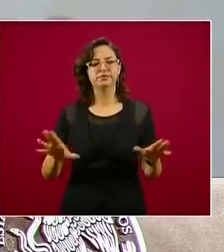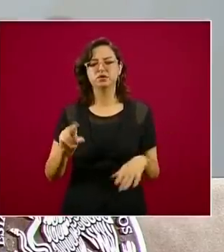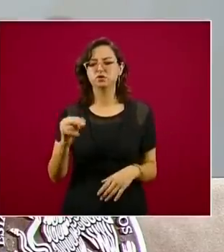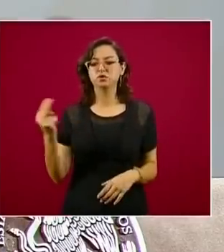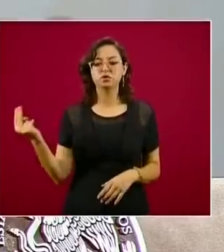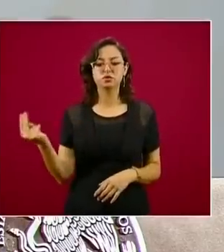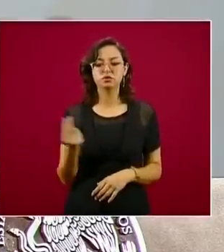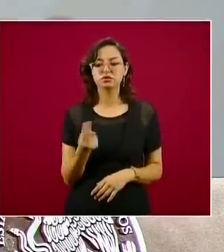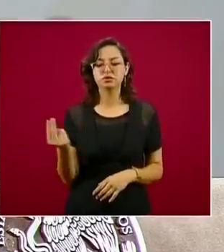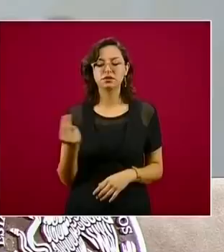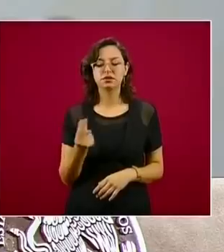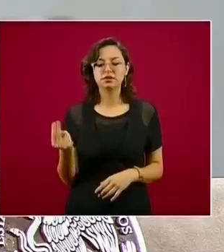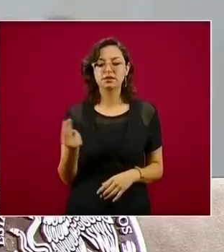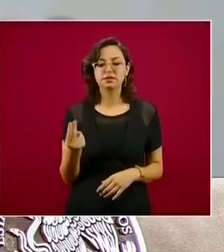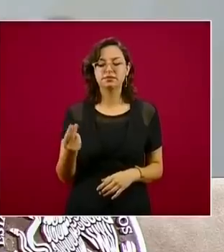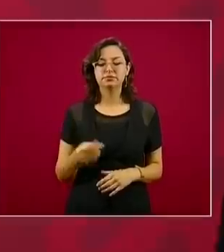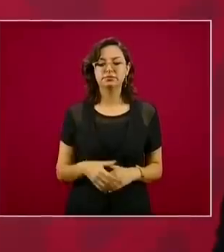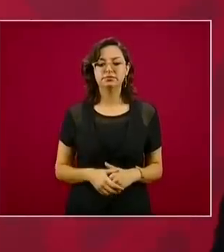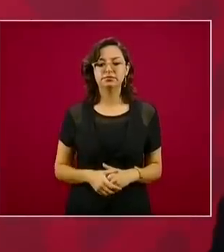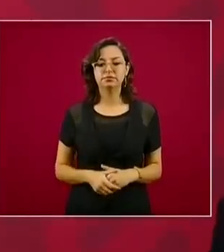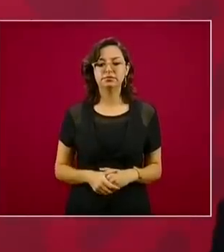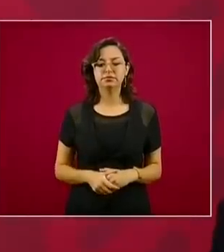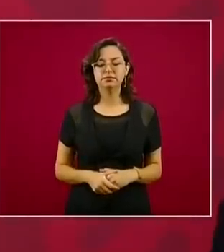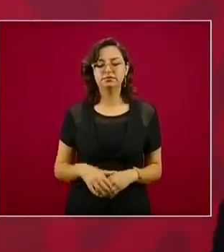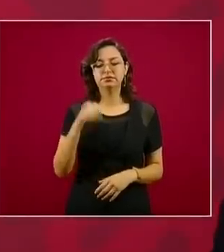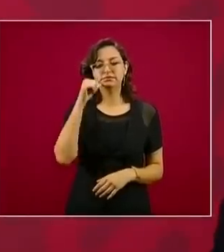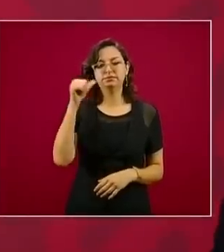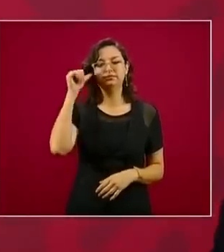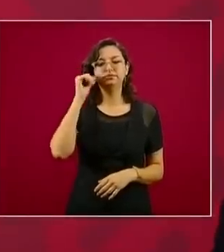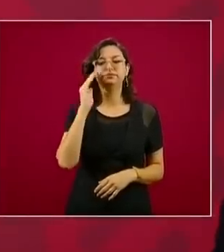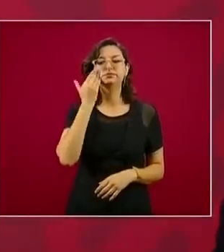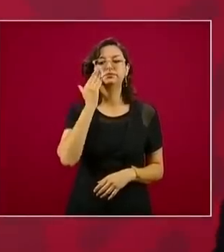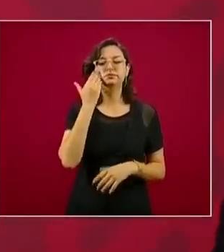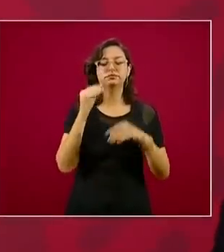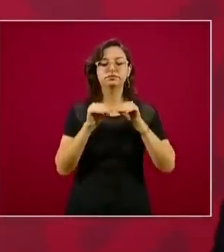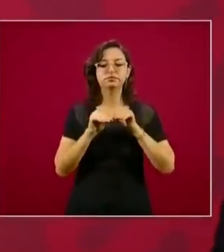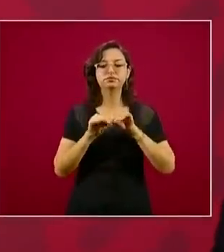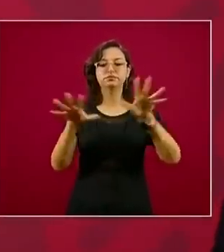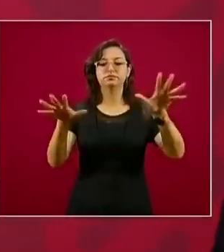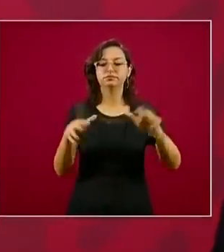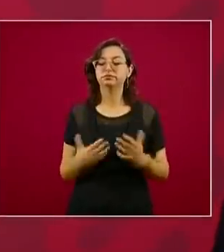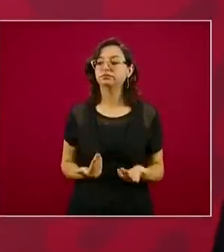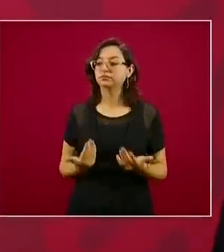Por eso puse ayer en mi Face, democracia sí,